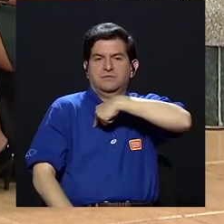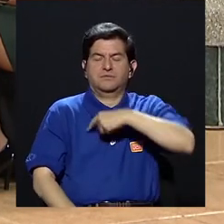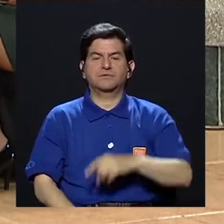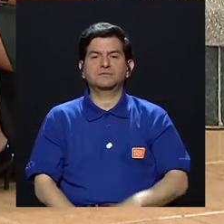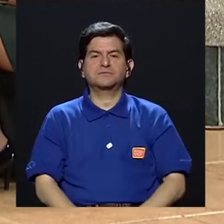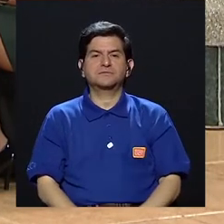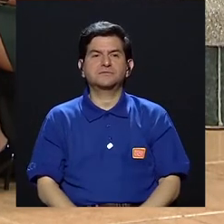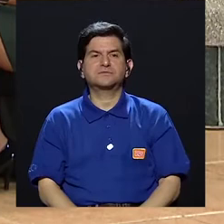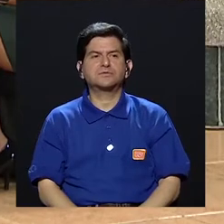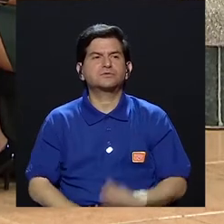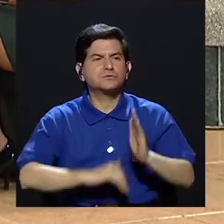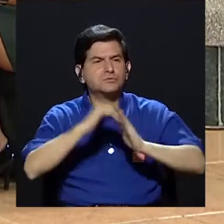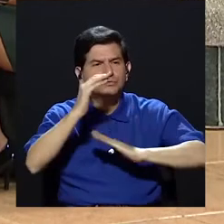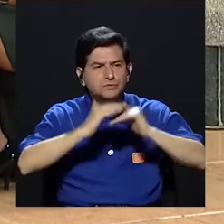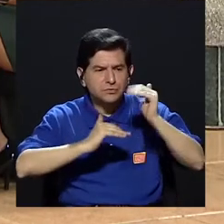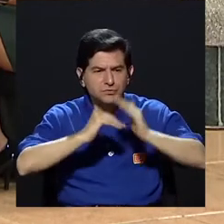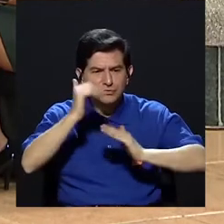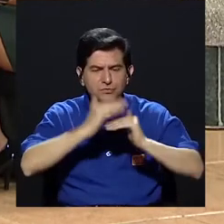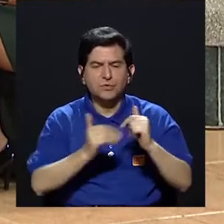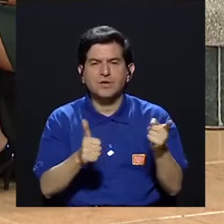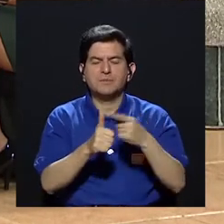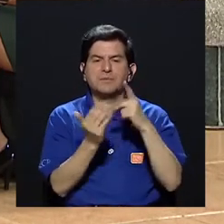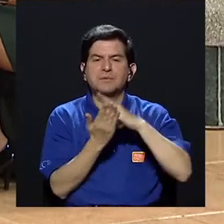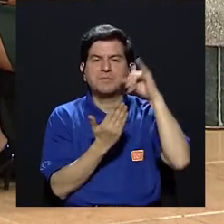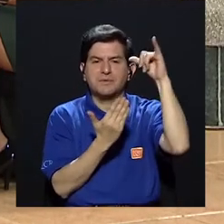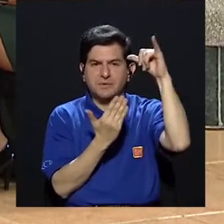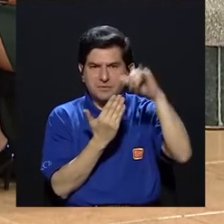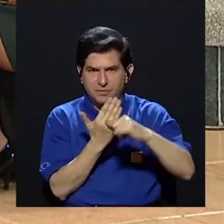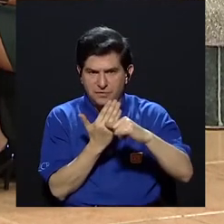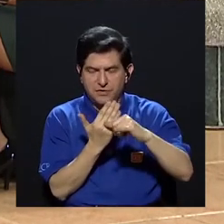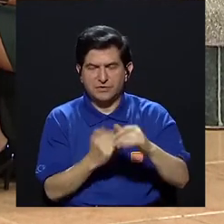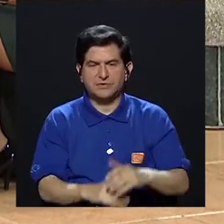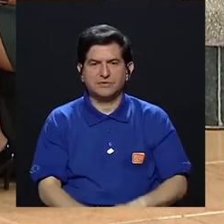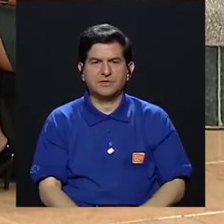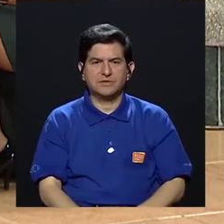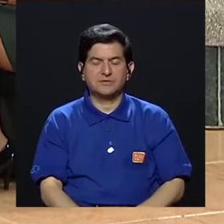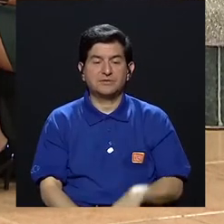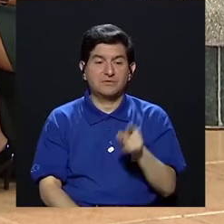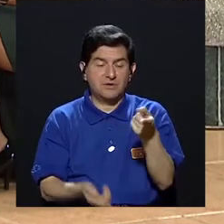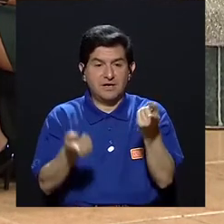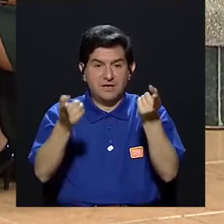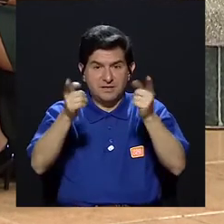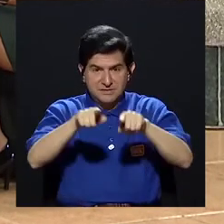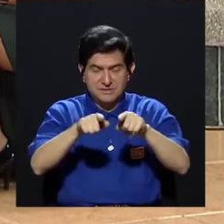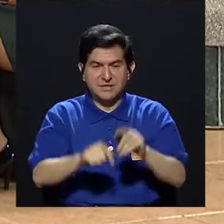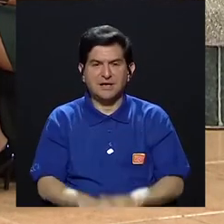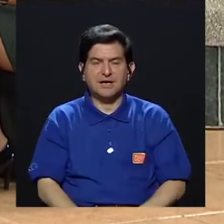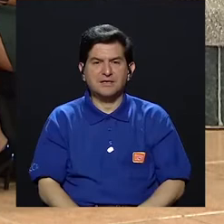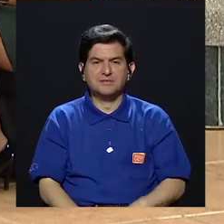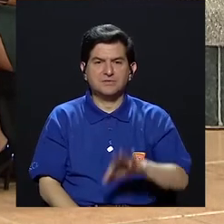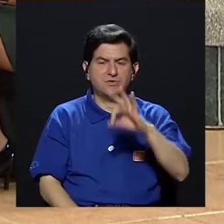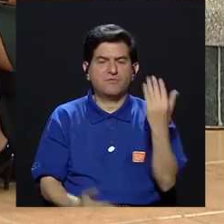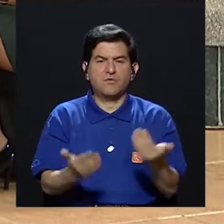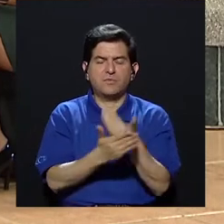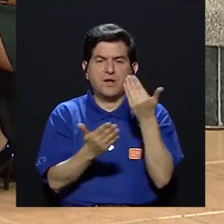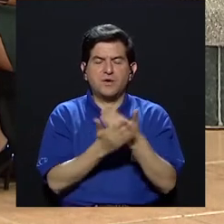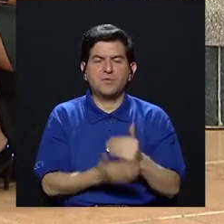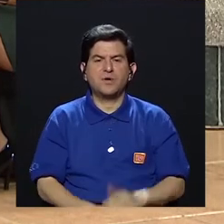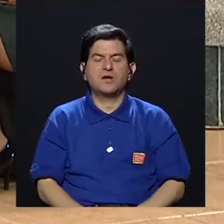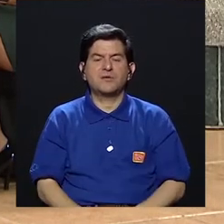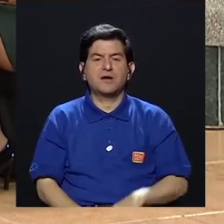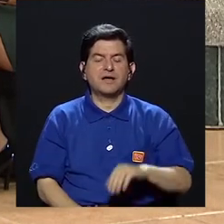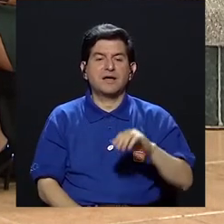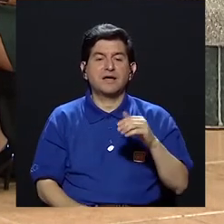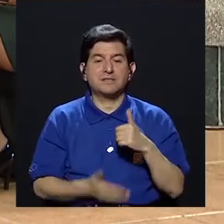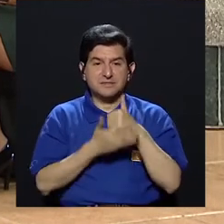vamos a construir el primer proyecto que es con una modalidad nueva del bono, que es bono